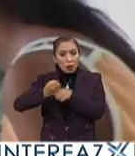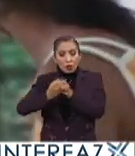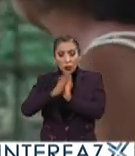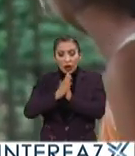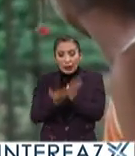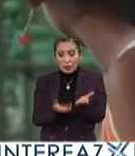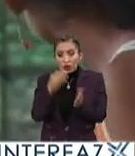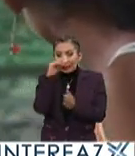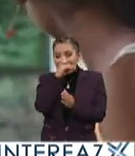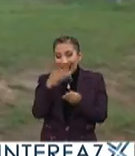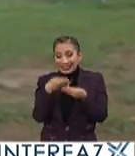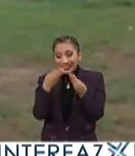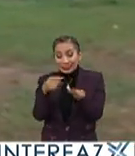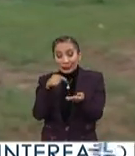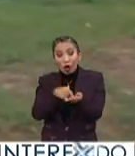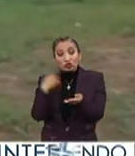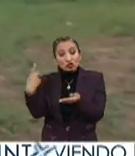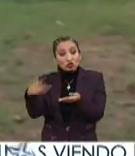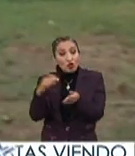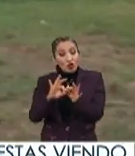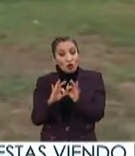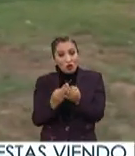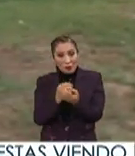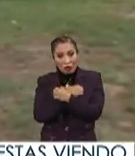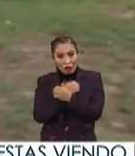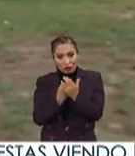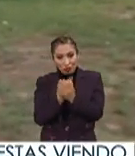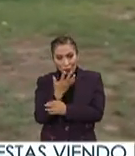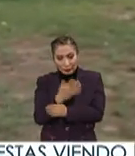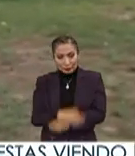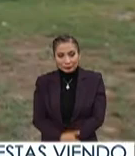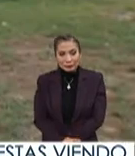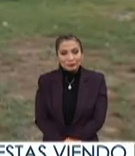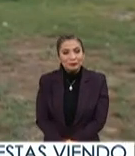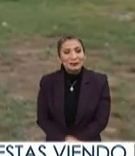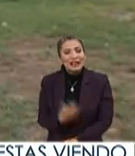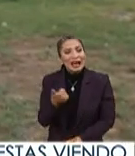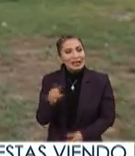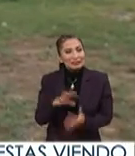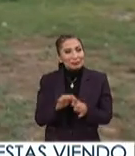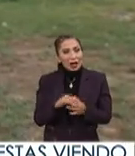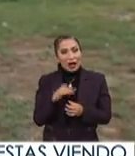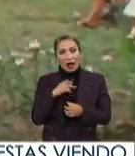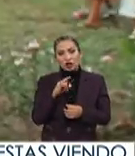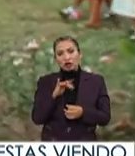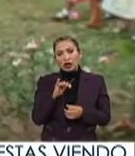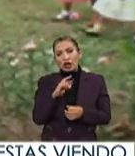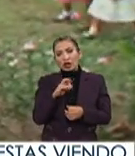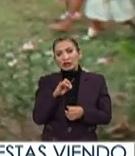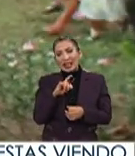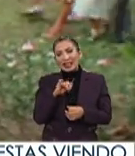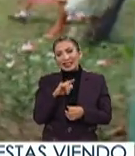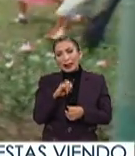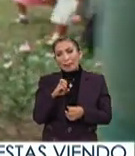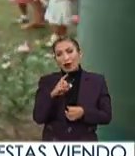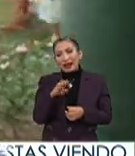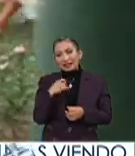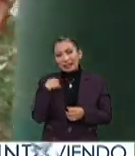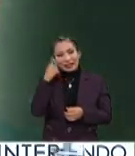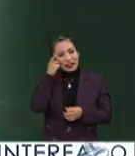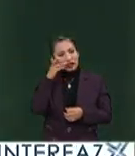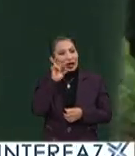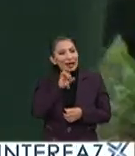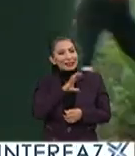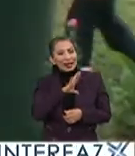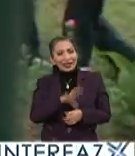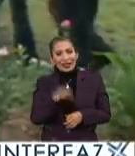libros de texto gratuitos acordes al modelo educativo. Así lo explica la doctora Rosalinda Morales Garza, directora general